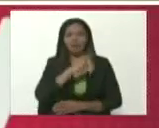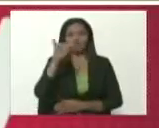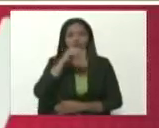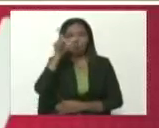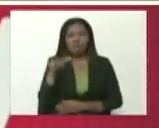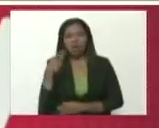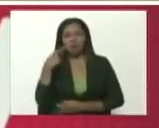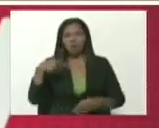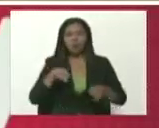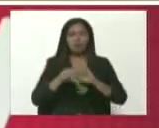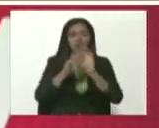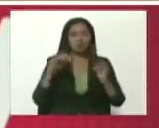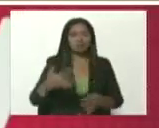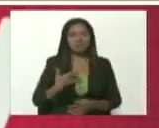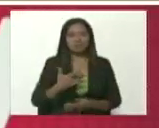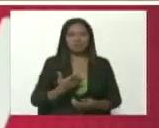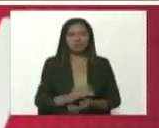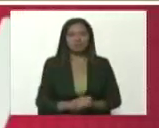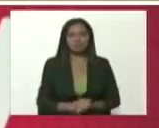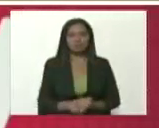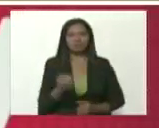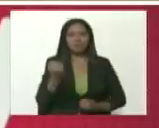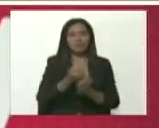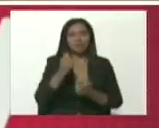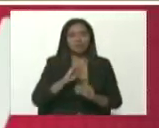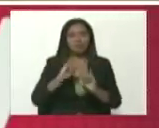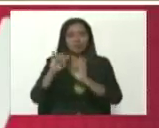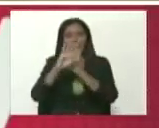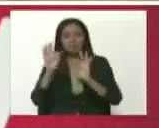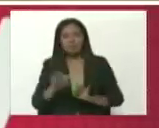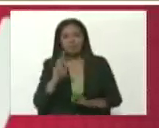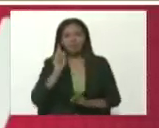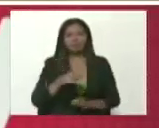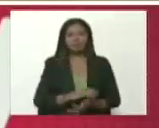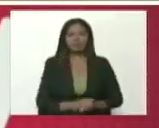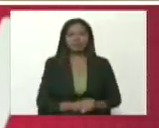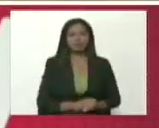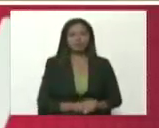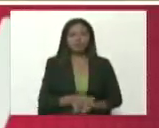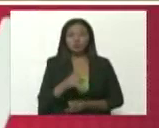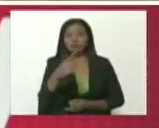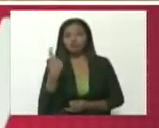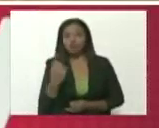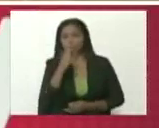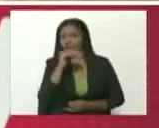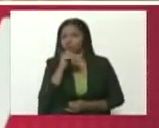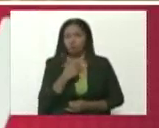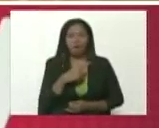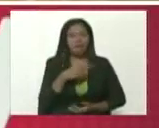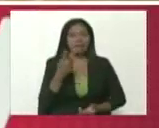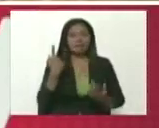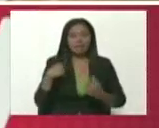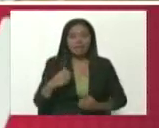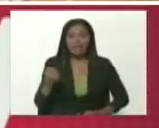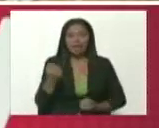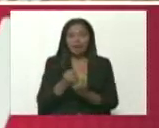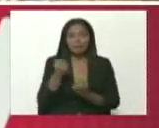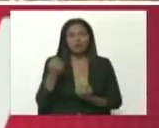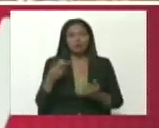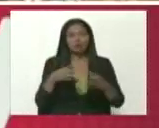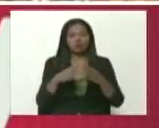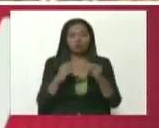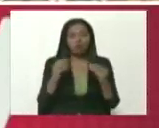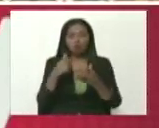zulianos sentimos en apoyo a usted, camarada presidente. Usted no está solo, presidente. Cuente con este pueblo.